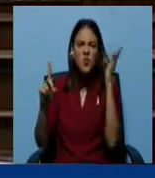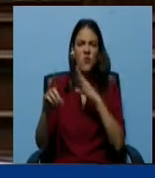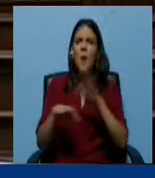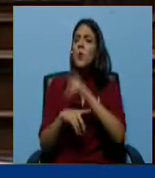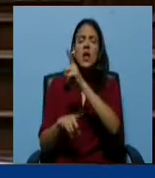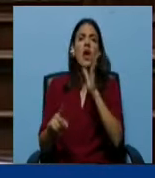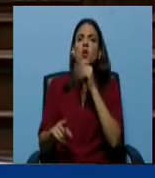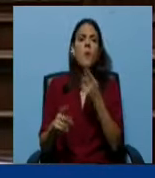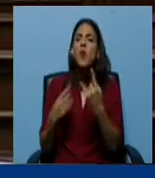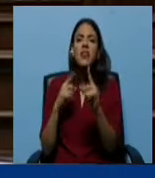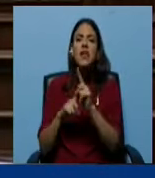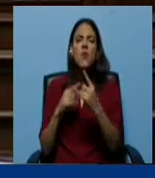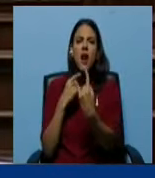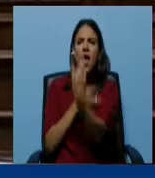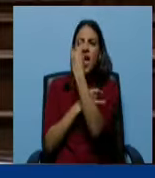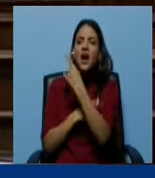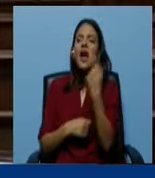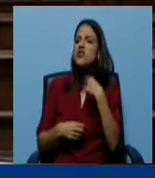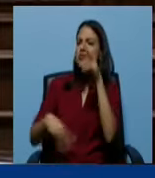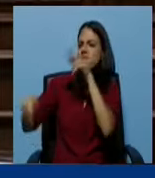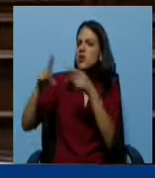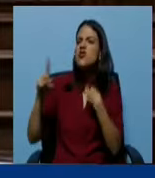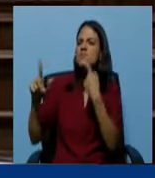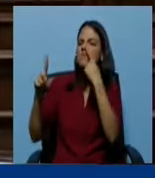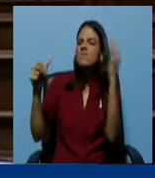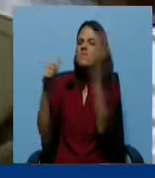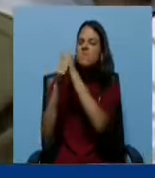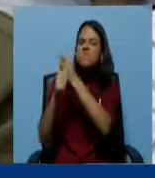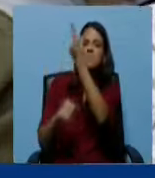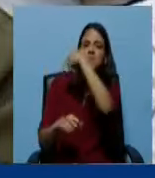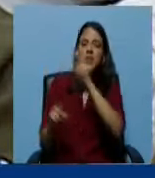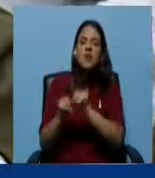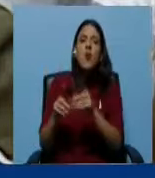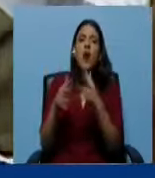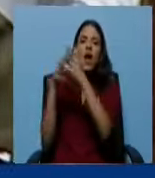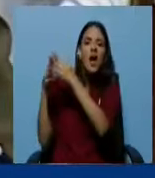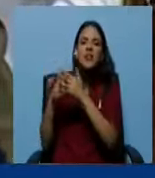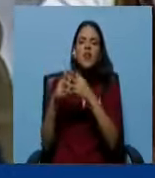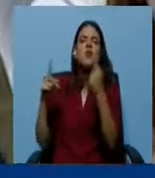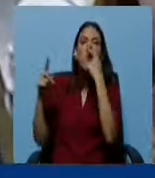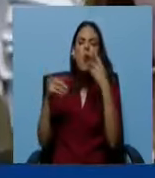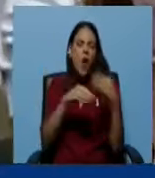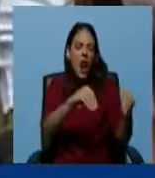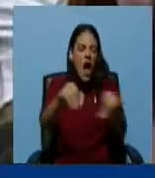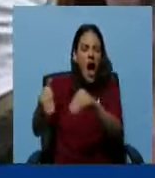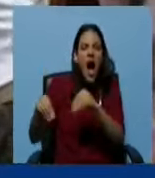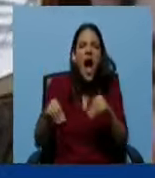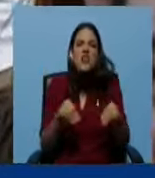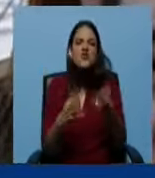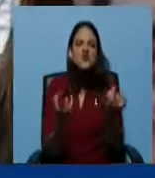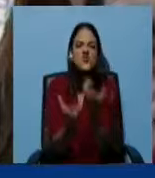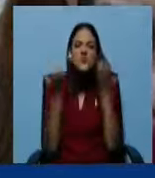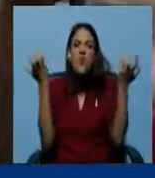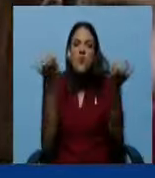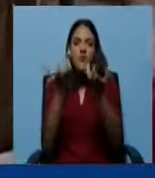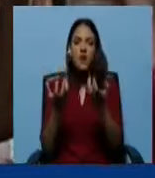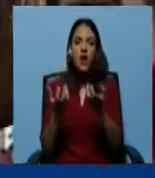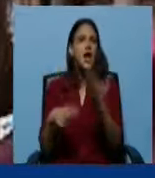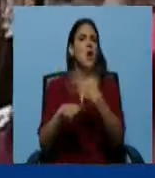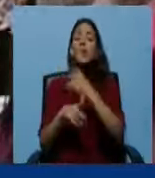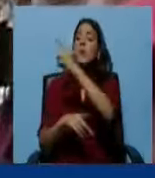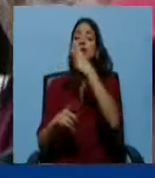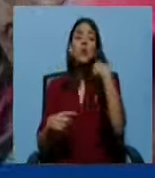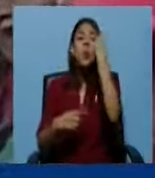a azufre a ese imperio norteamericano. Así sea que sonría Samuel